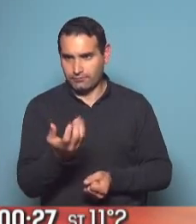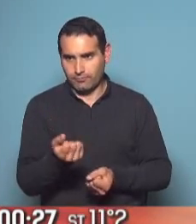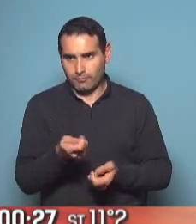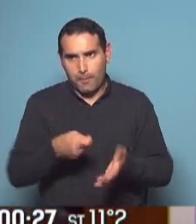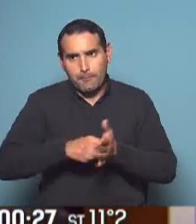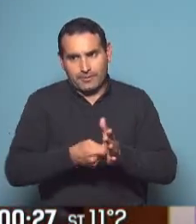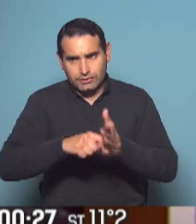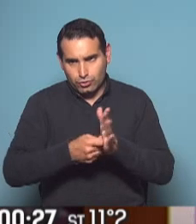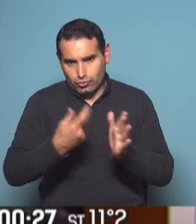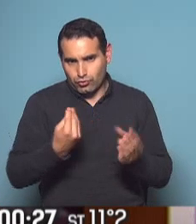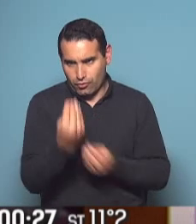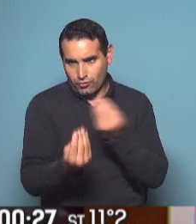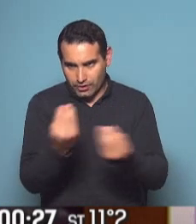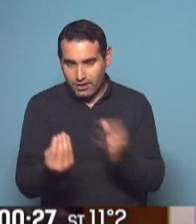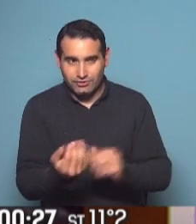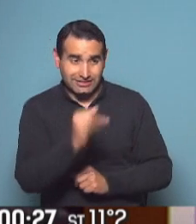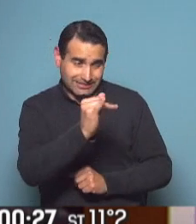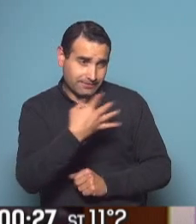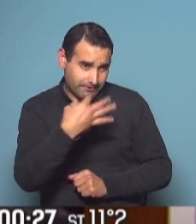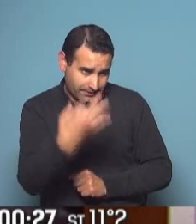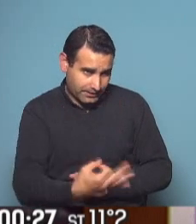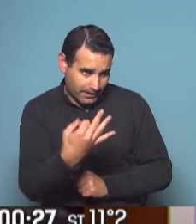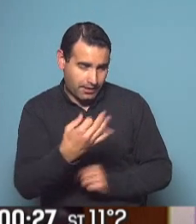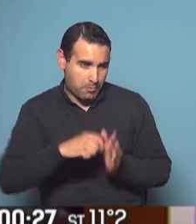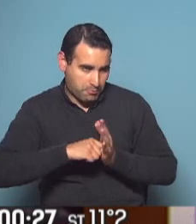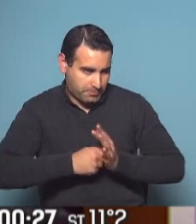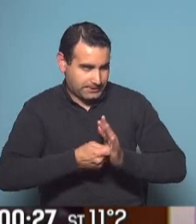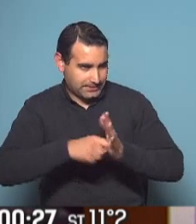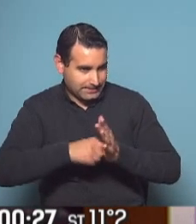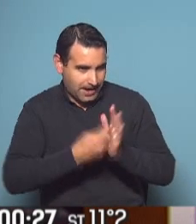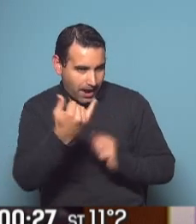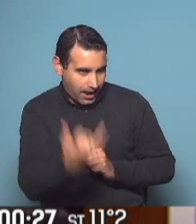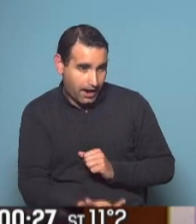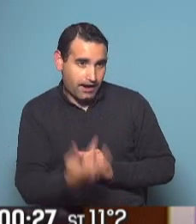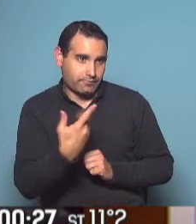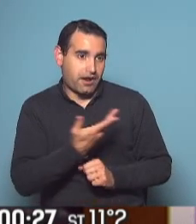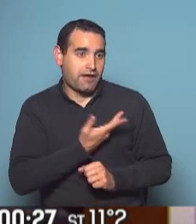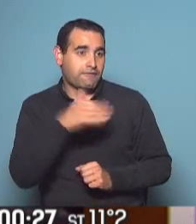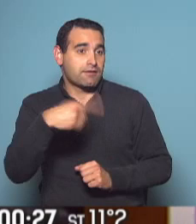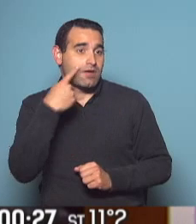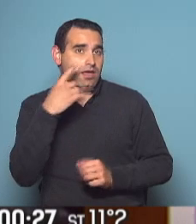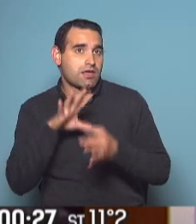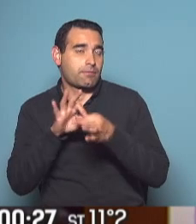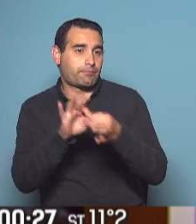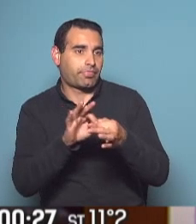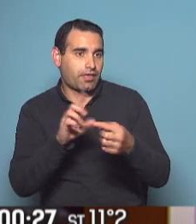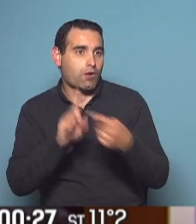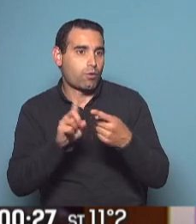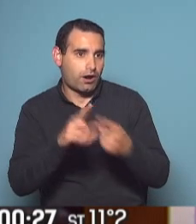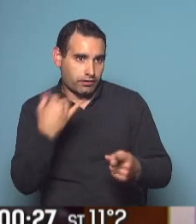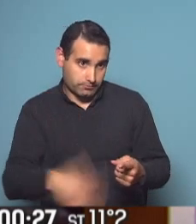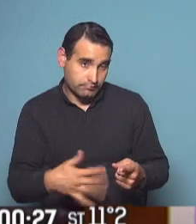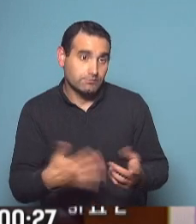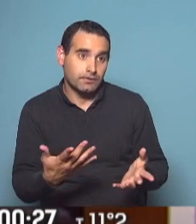Sí, en eso coincido. Ese marco estrecho lo fija un poco el acuerdo con el FMI y la